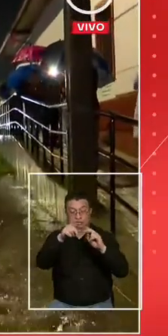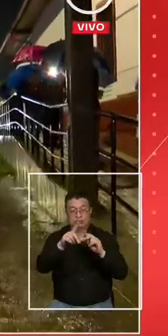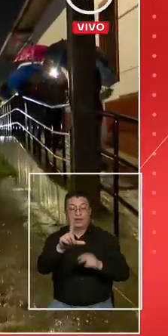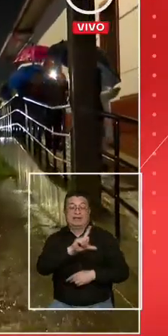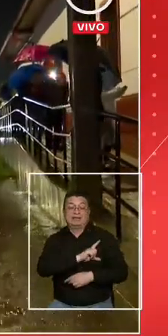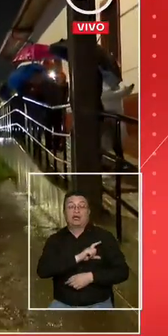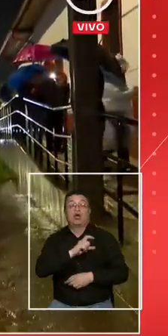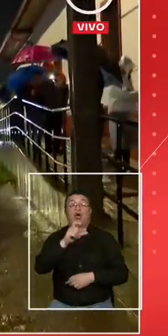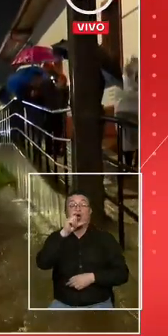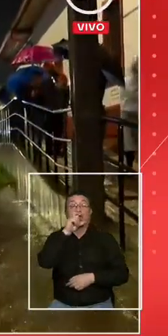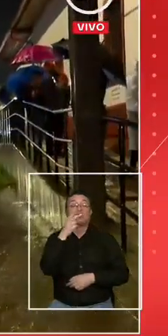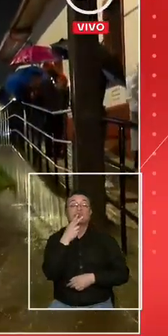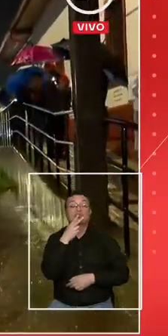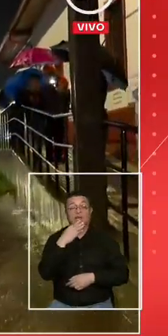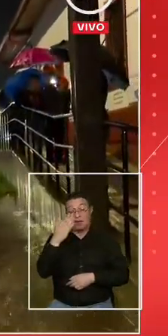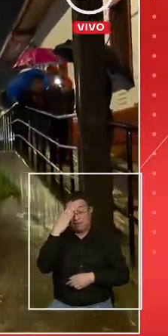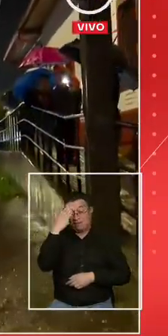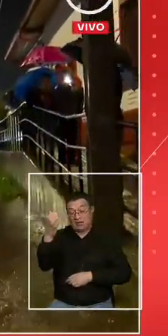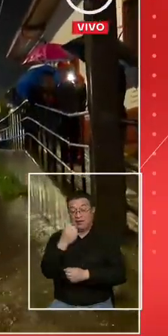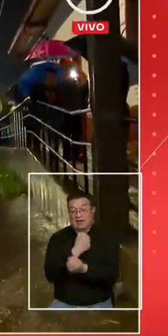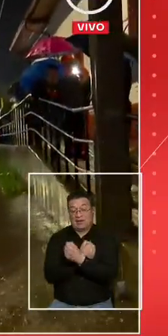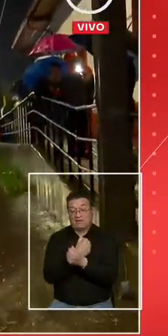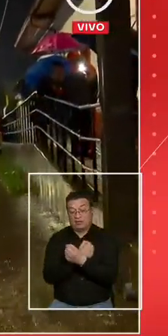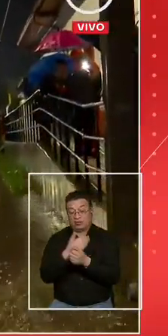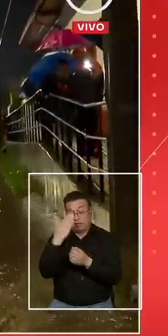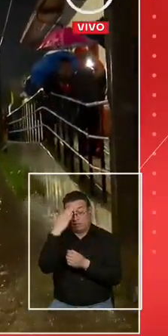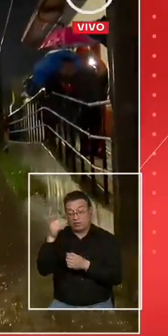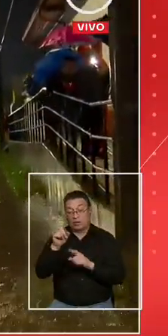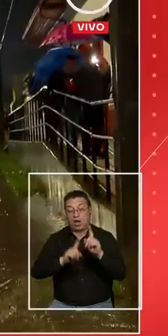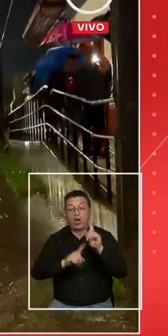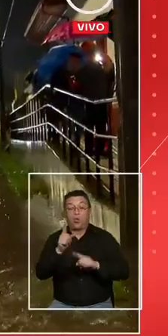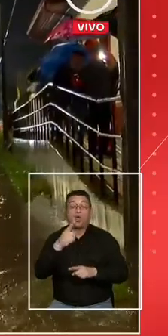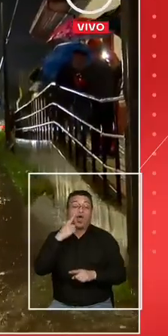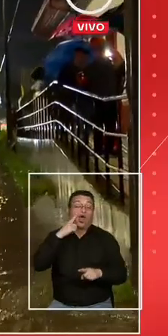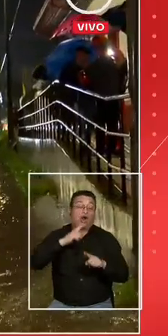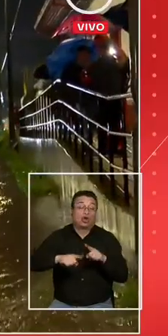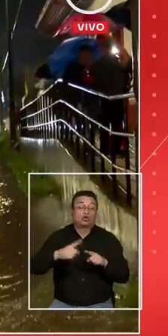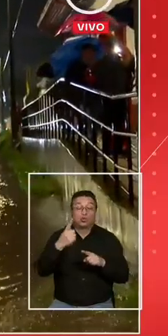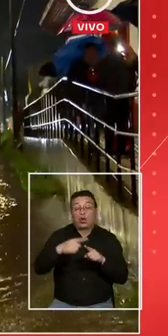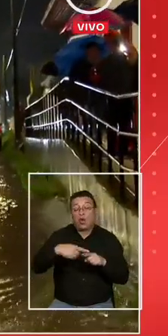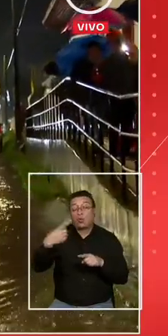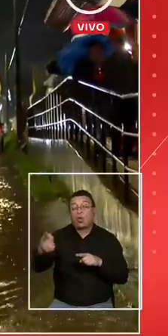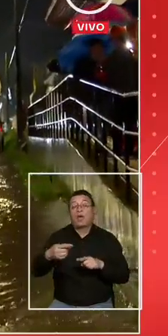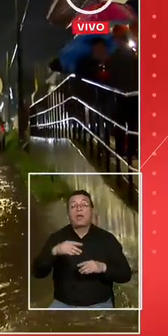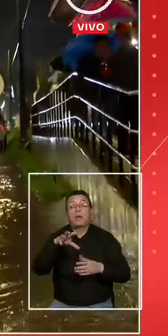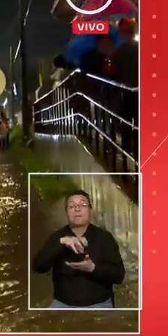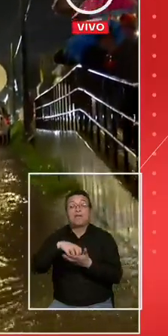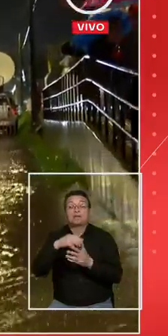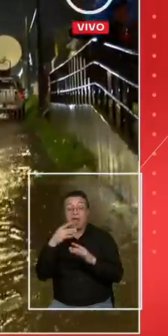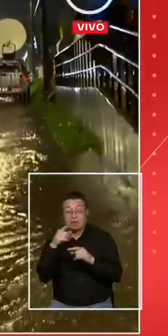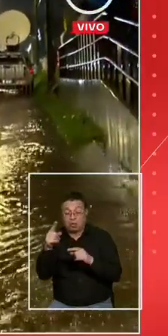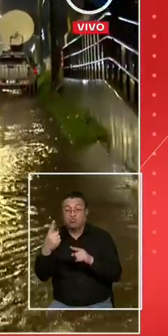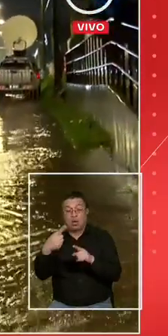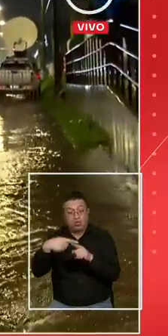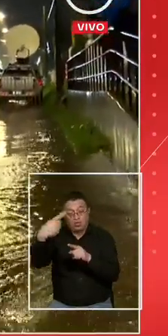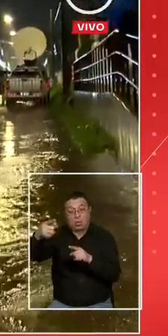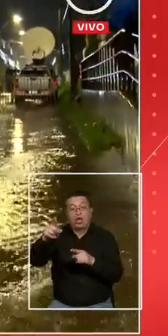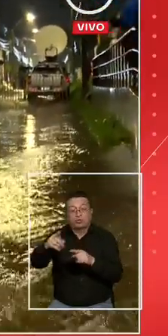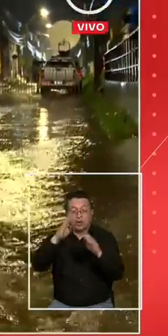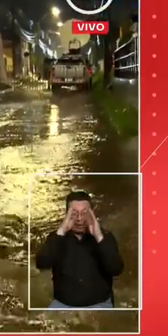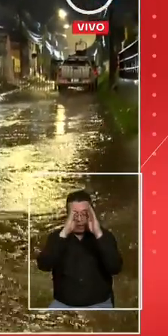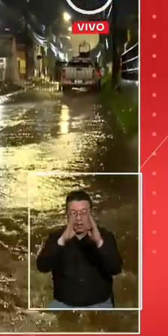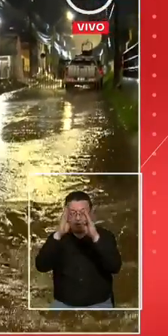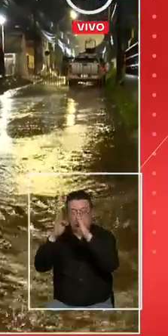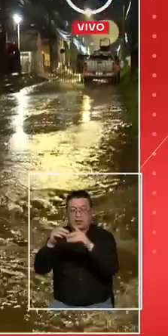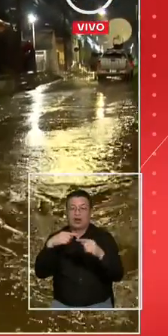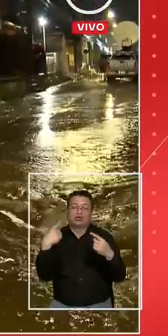Liceo de Constitución, que está frente a la unidad policial, para aquellas personas que no lo conocen, ¿cierto?, a 1 cuadra de la Plaza de Armas, y obviamente, ¿cierto?, ahí se va a atender a todas las